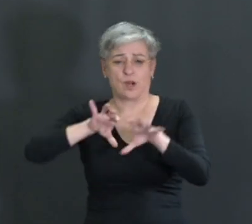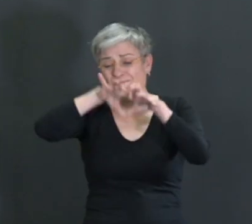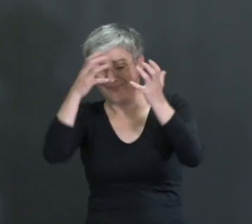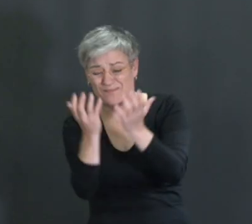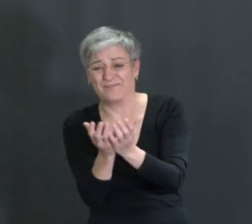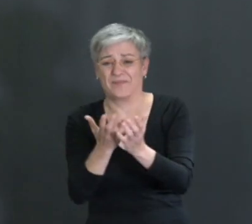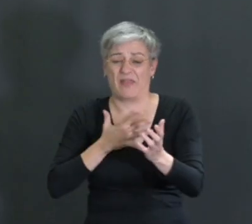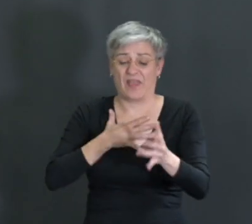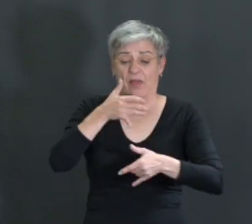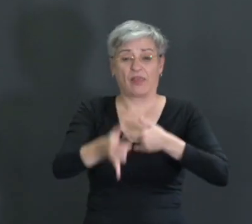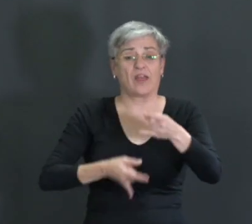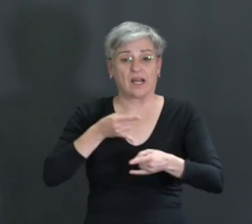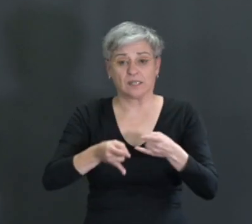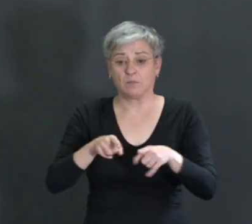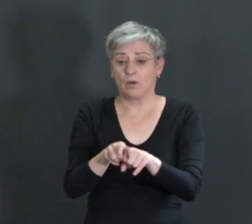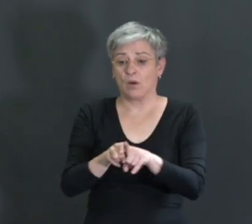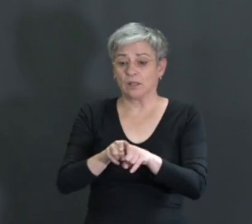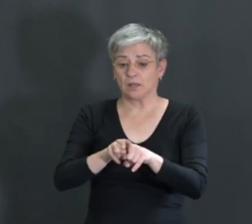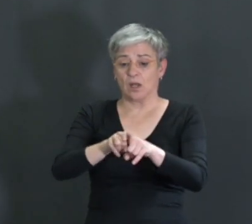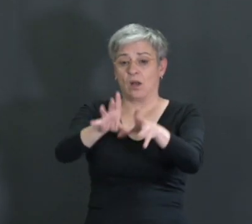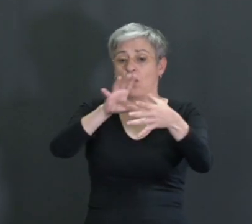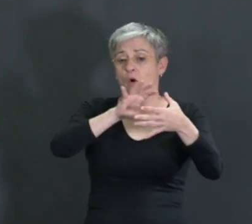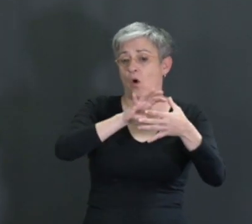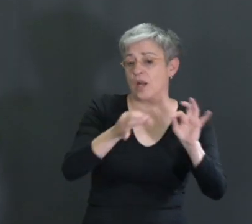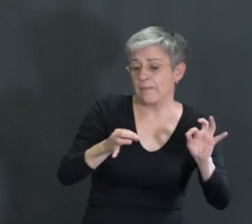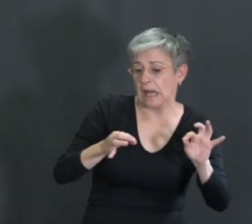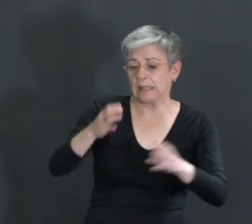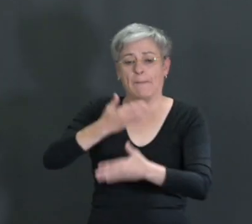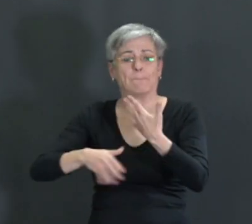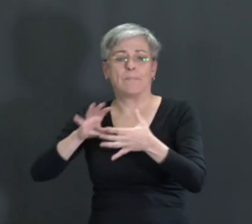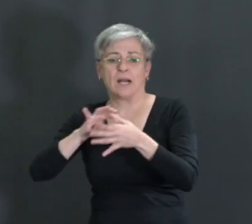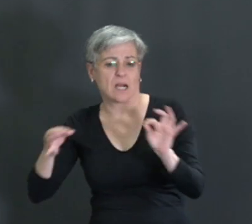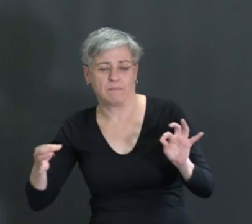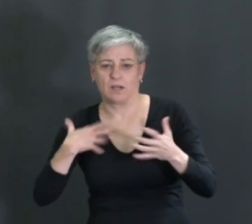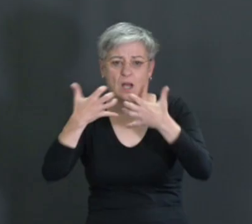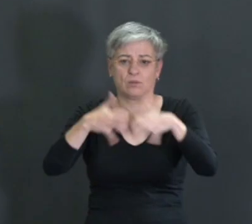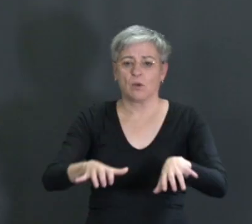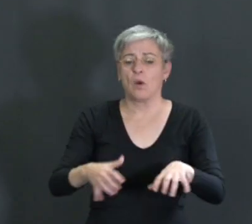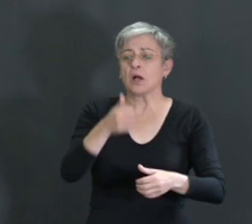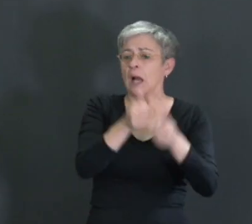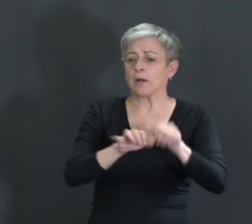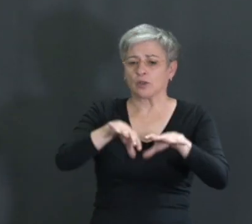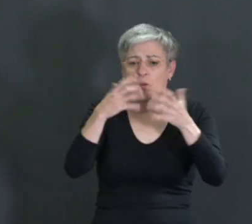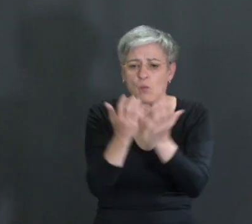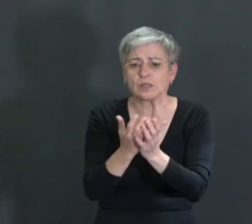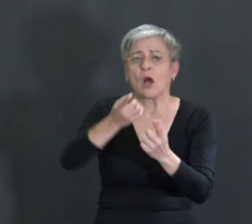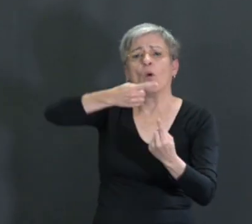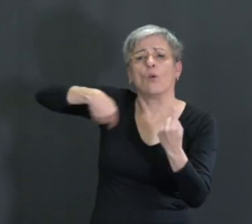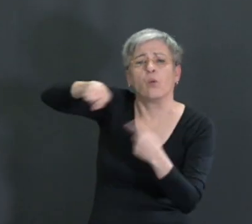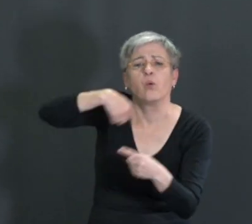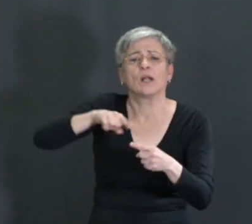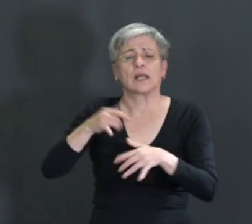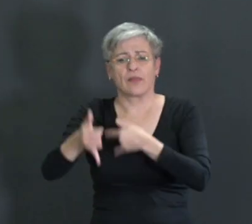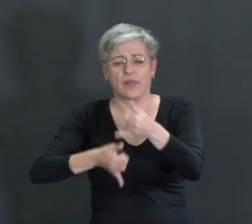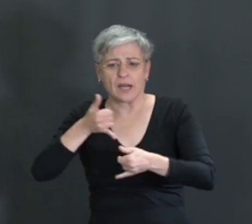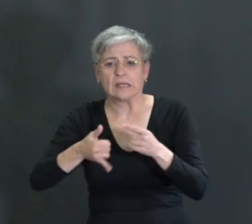mundial, ya organiza las pruebas olímpicas y paralímpicas, campeonatos del mundo, vueltas ciclistas,